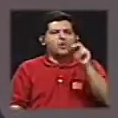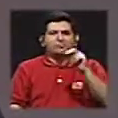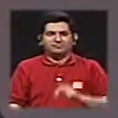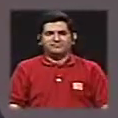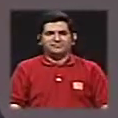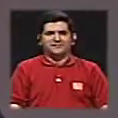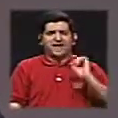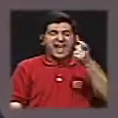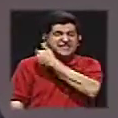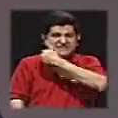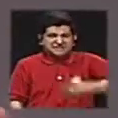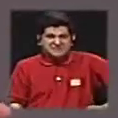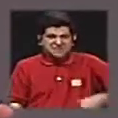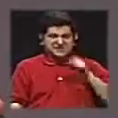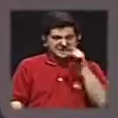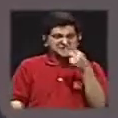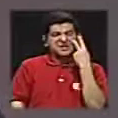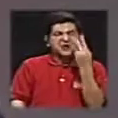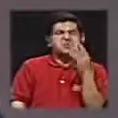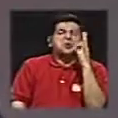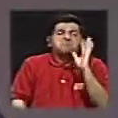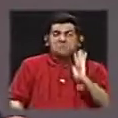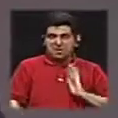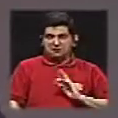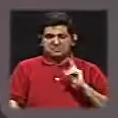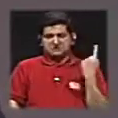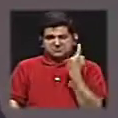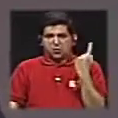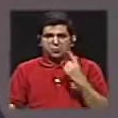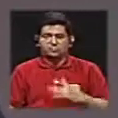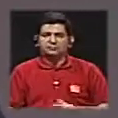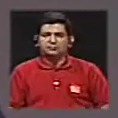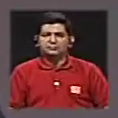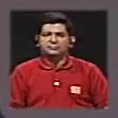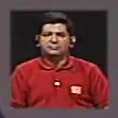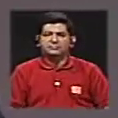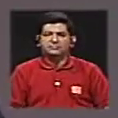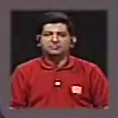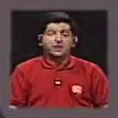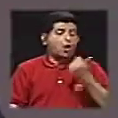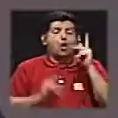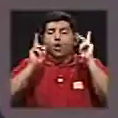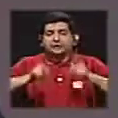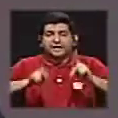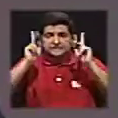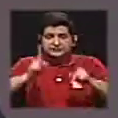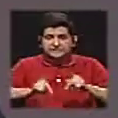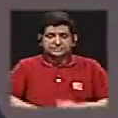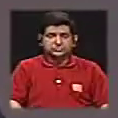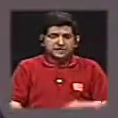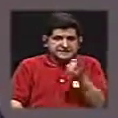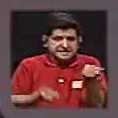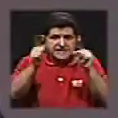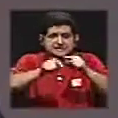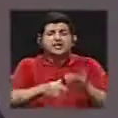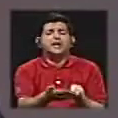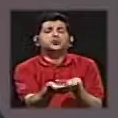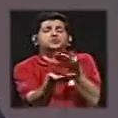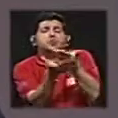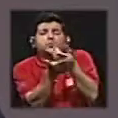los expresidentes los vieron con buenos ojos, ¿verdad? Y fue otra gente la que le